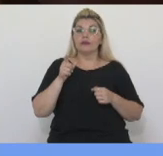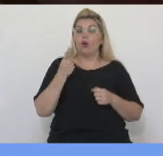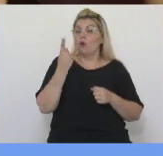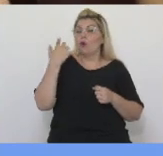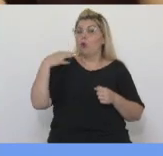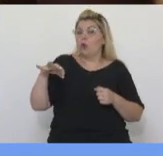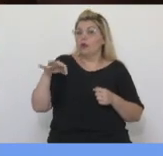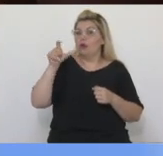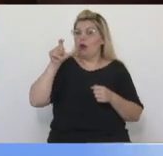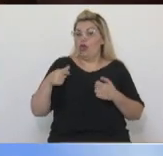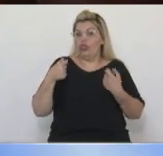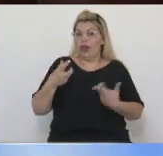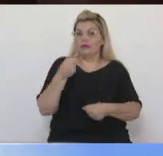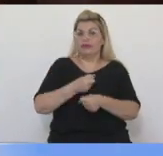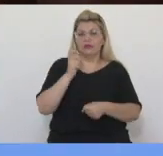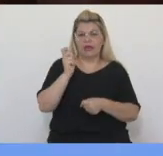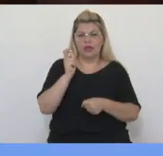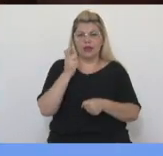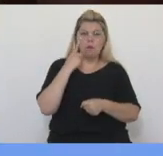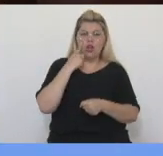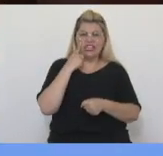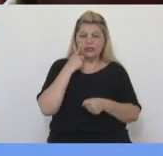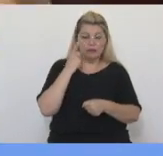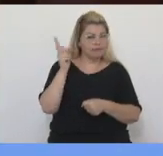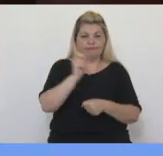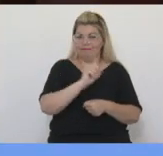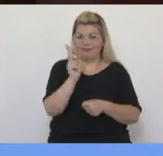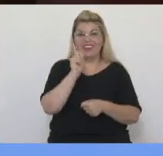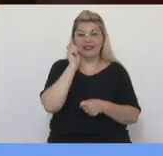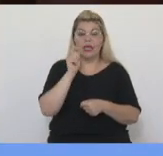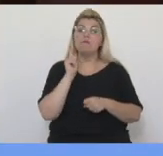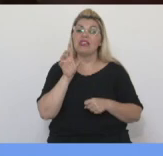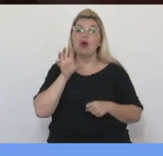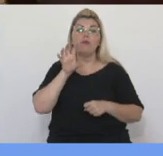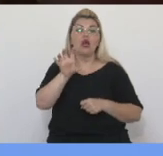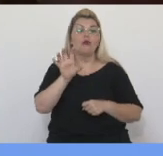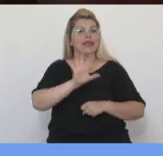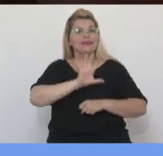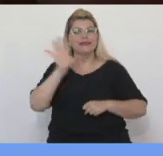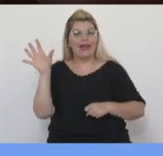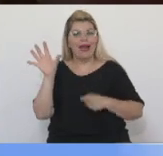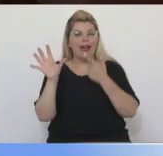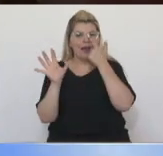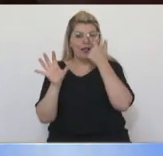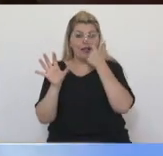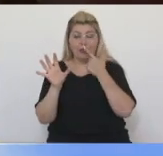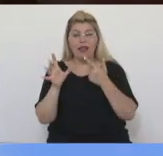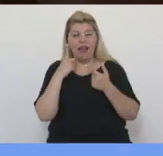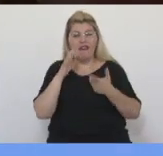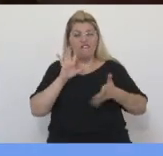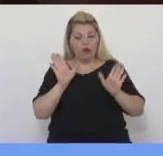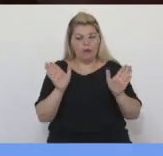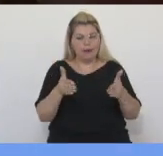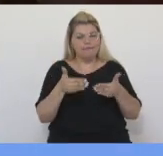empleador en la provincia no son los municipios es la provincia miren si está vedada la